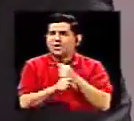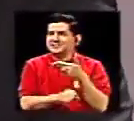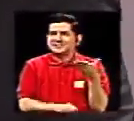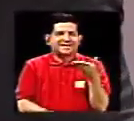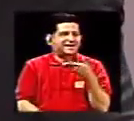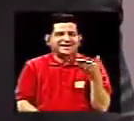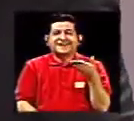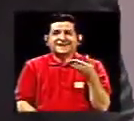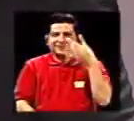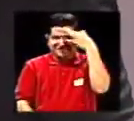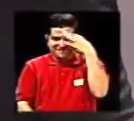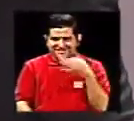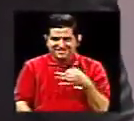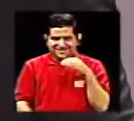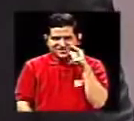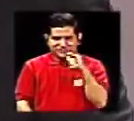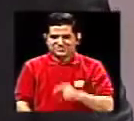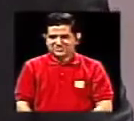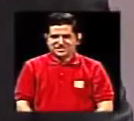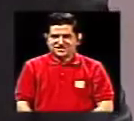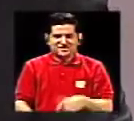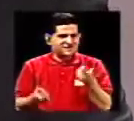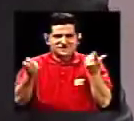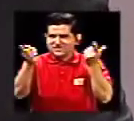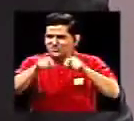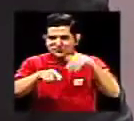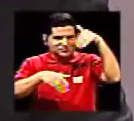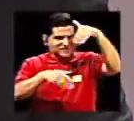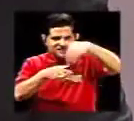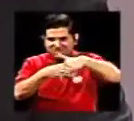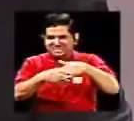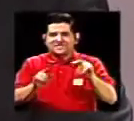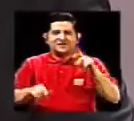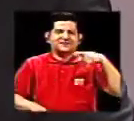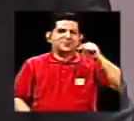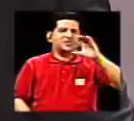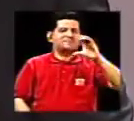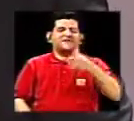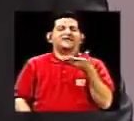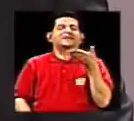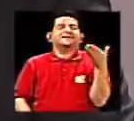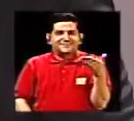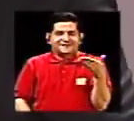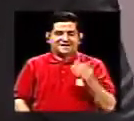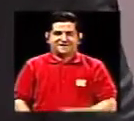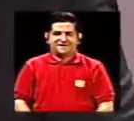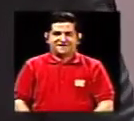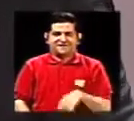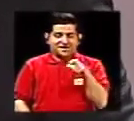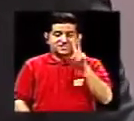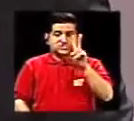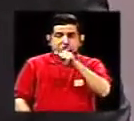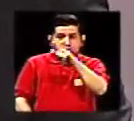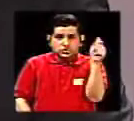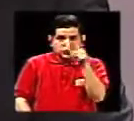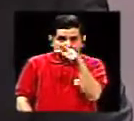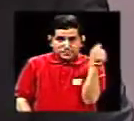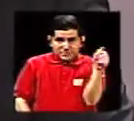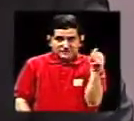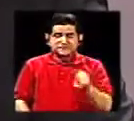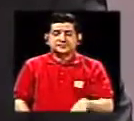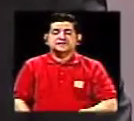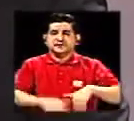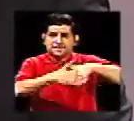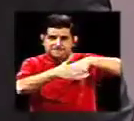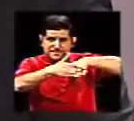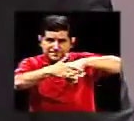en estos momentos que no debería pasar dentro de una fuerza como el PAC durante esos 2 meses para